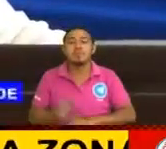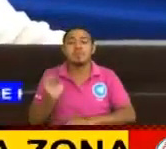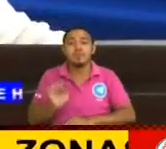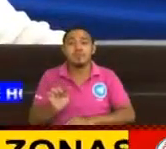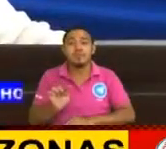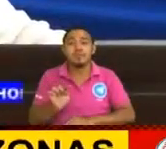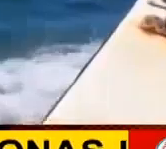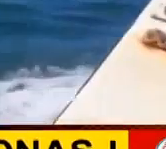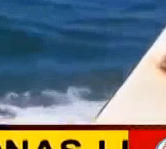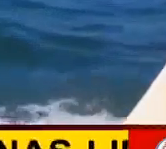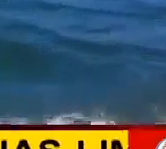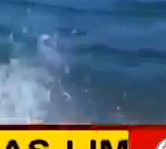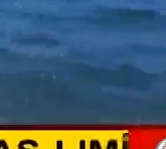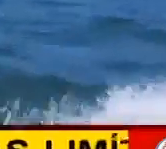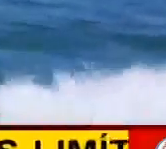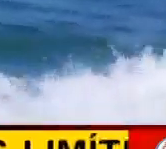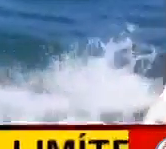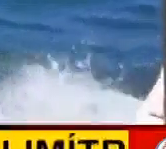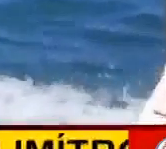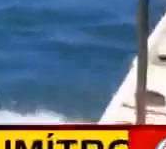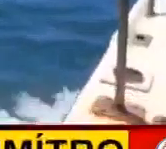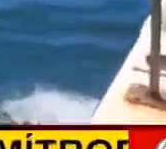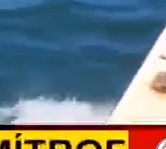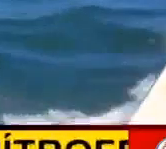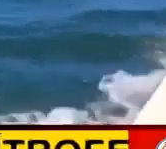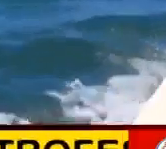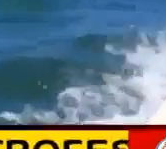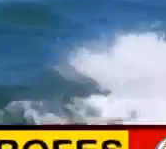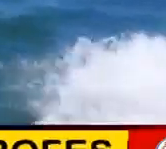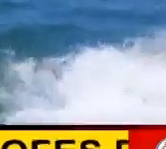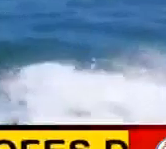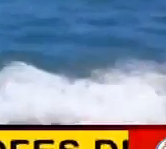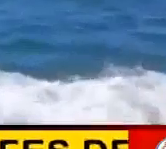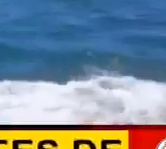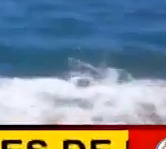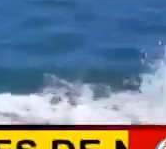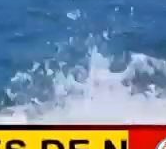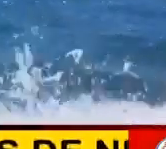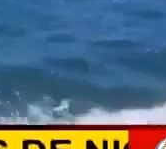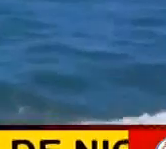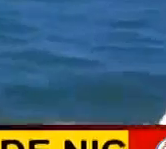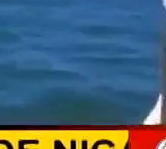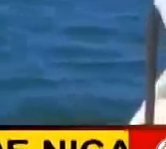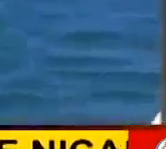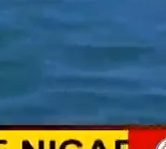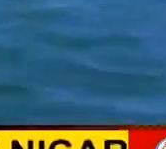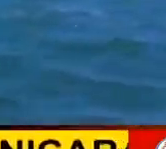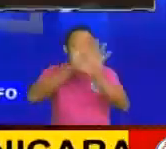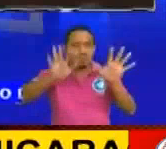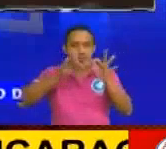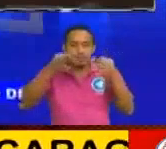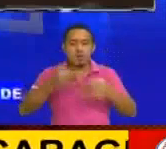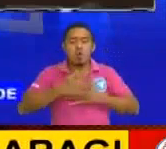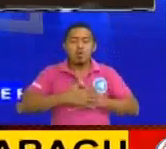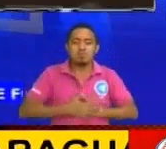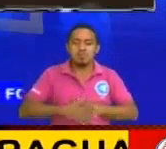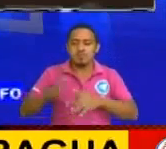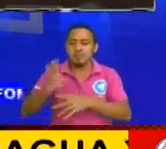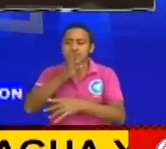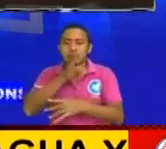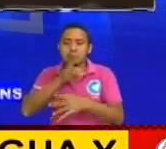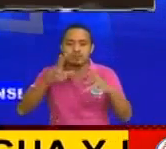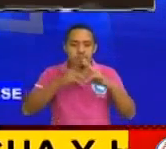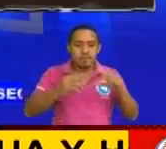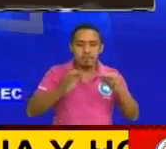de Nicaragua ante la Corte Internacional de Justicia de La Haya, explicó los alcances del mismo ante la Asamblea Nacional. Honduras y Nicaragua